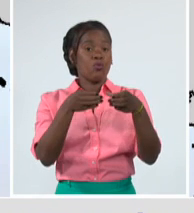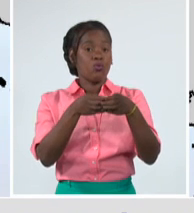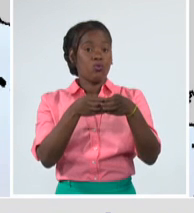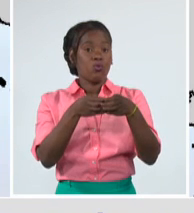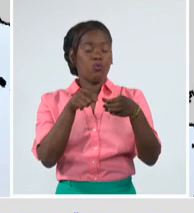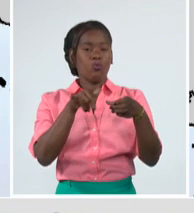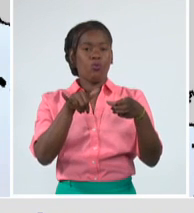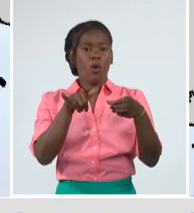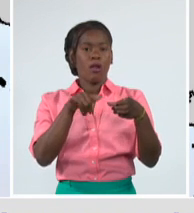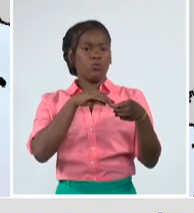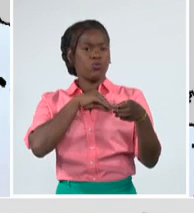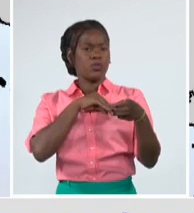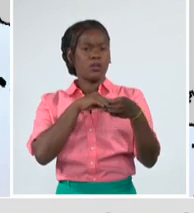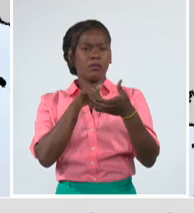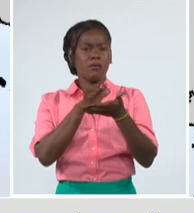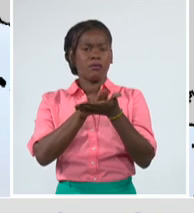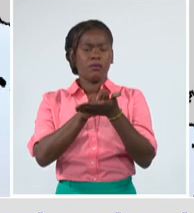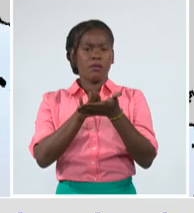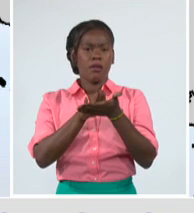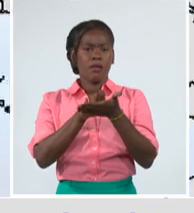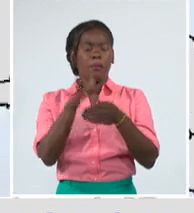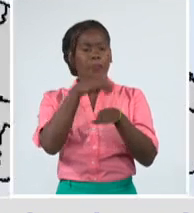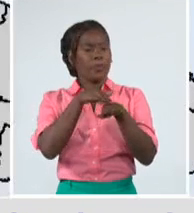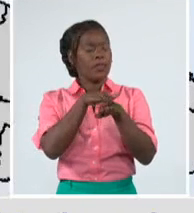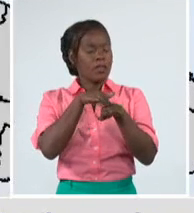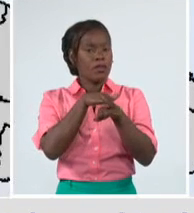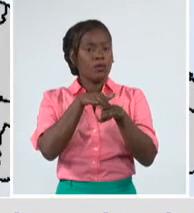muy por debajo. Perdónenme, región central.